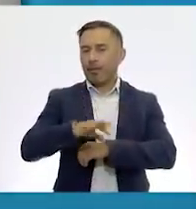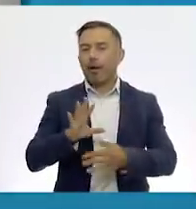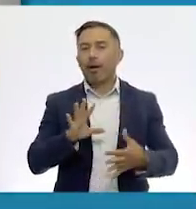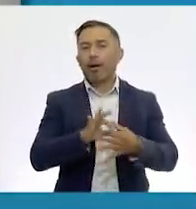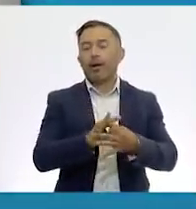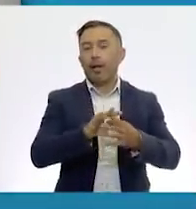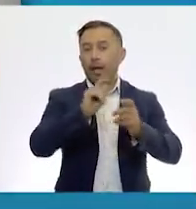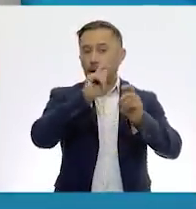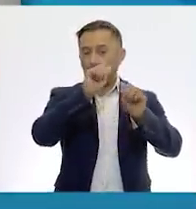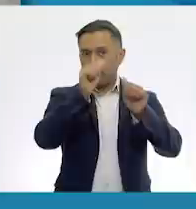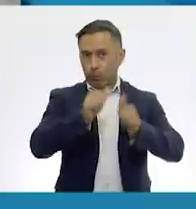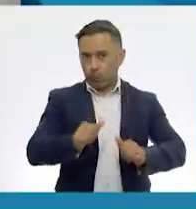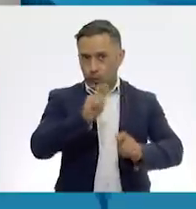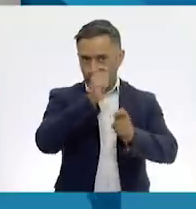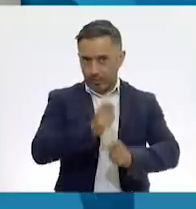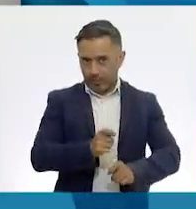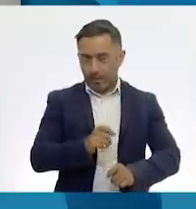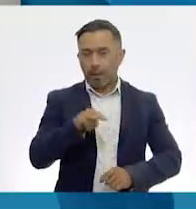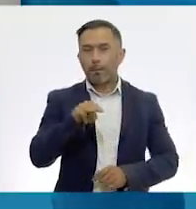Geritz.